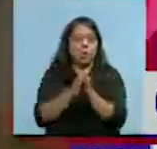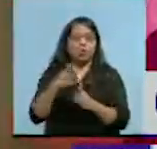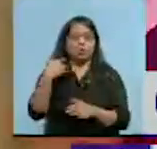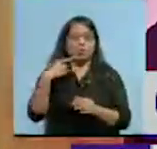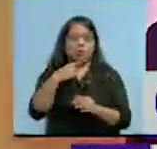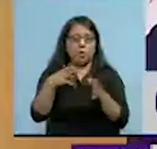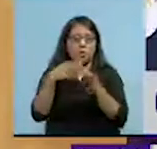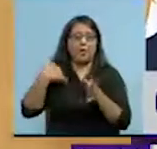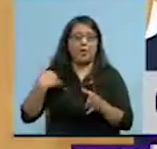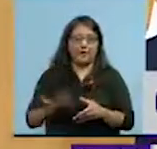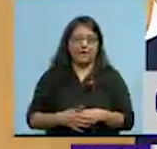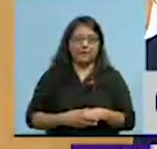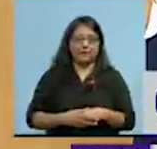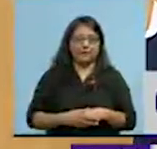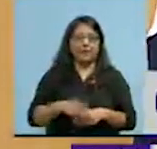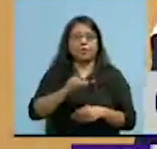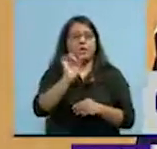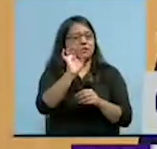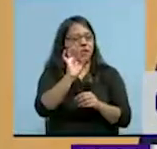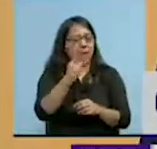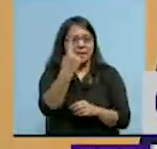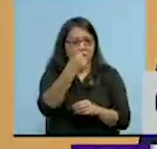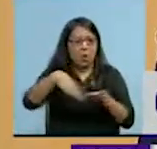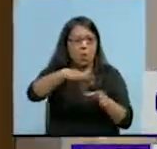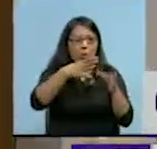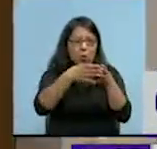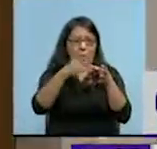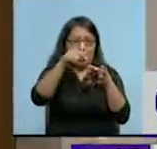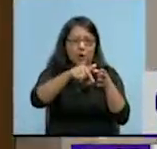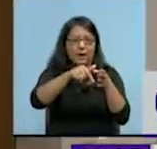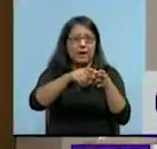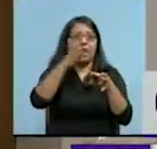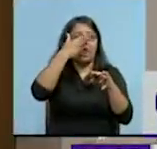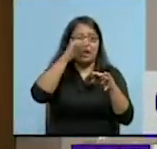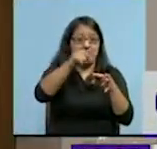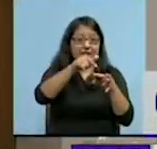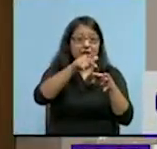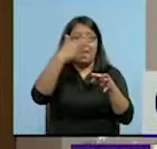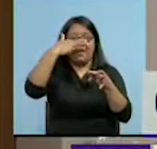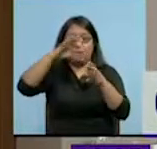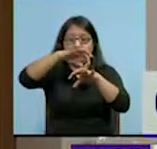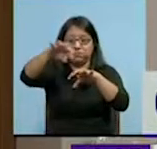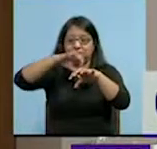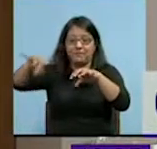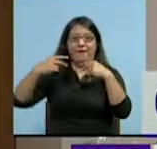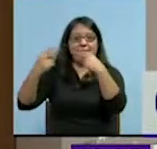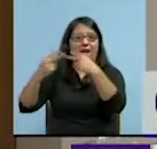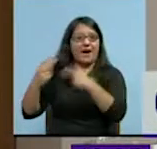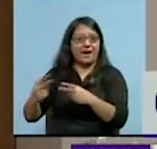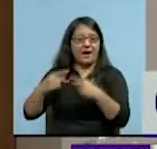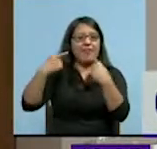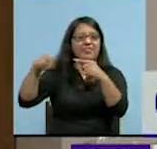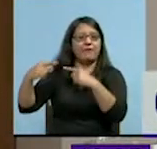no solamente en estar en un lugar porque cuando es el mundial y cuando los partidos son en diferentes sedes hay que prepararse